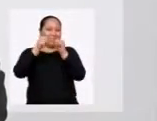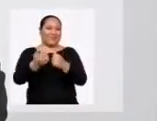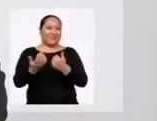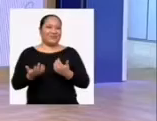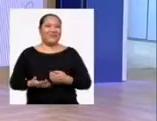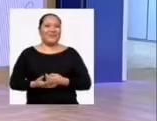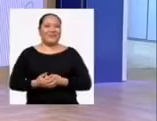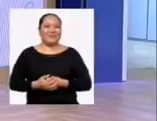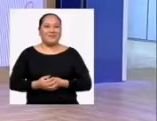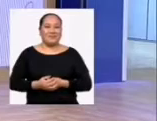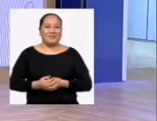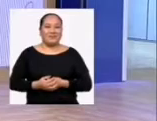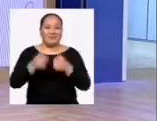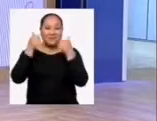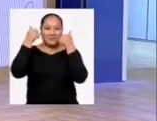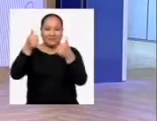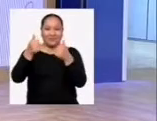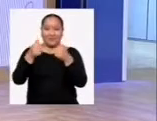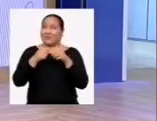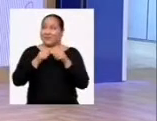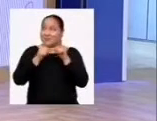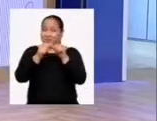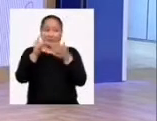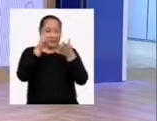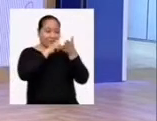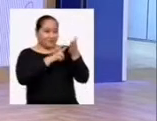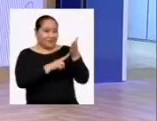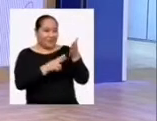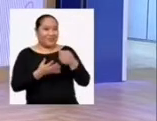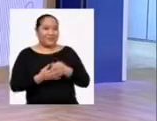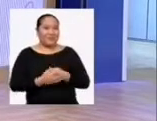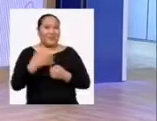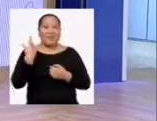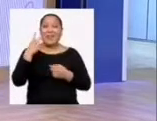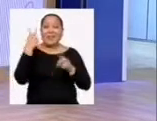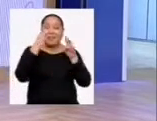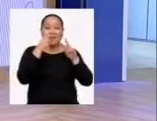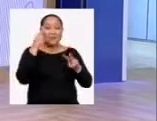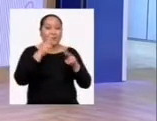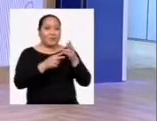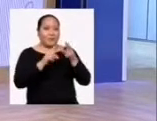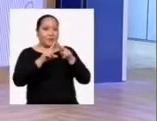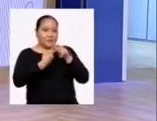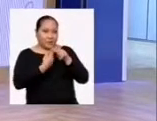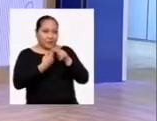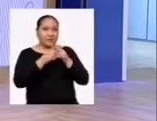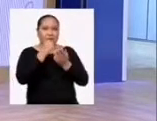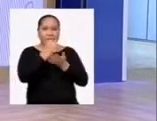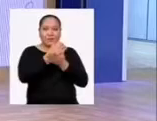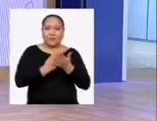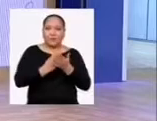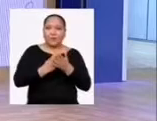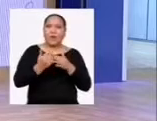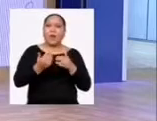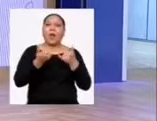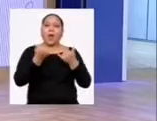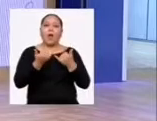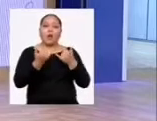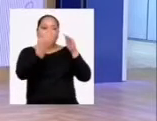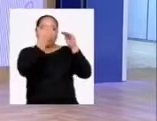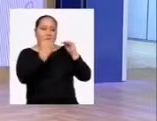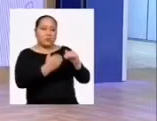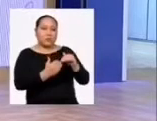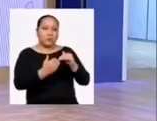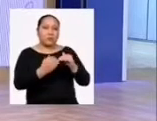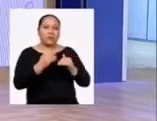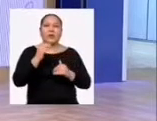Yaremis. ¡Súper! ¿Qué tal si seguimos revisando? Ya vimos la introducción. Ahora habría que pasar a ver el